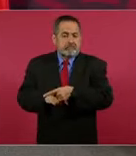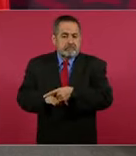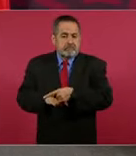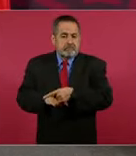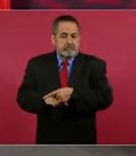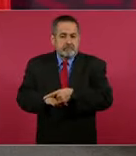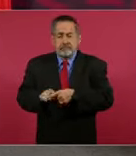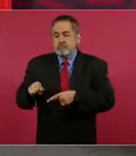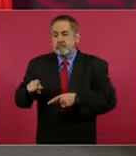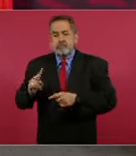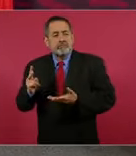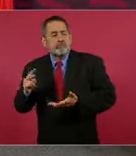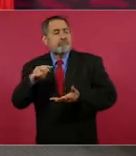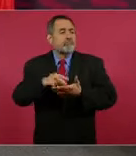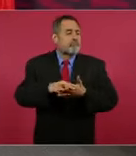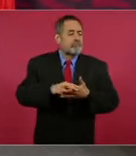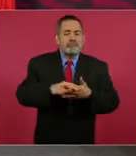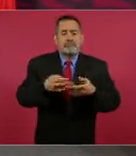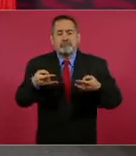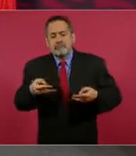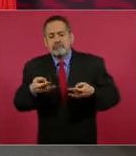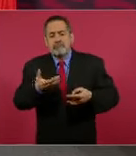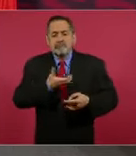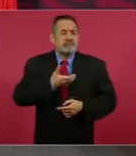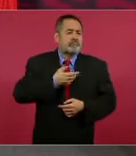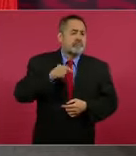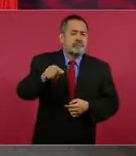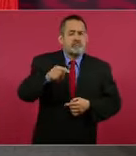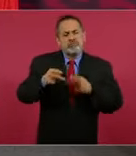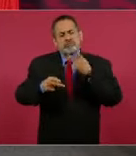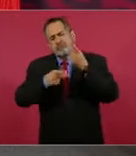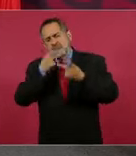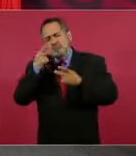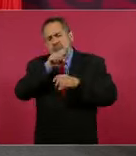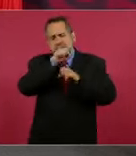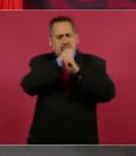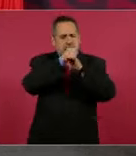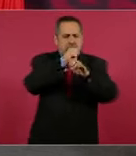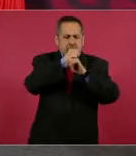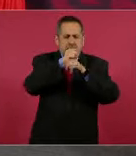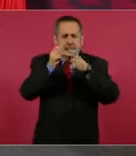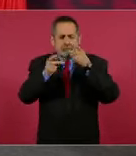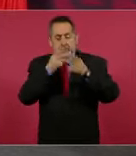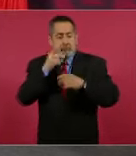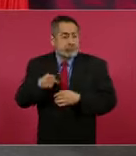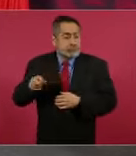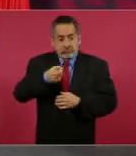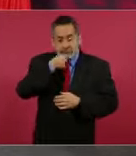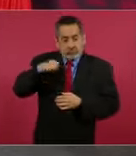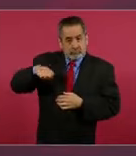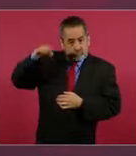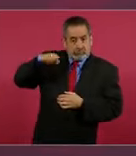salía a las plazas como nosotros y él hablaba. Y ya estaba grande,